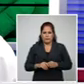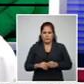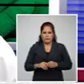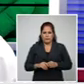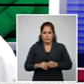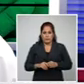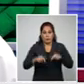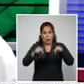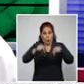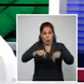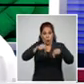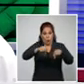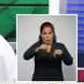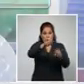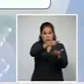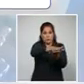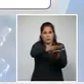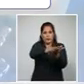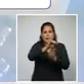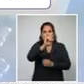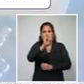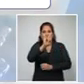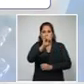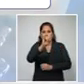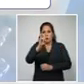un acumulado de